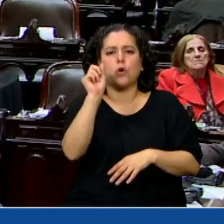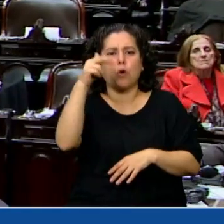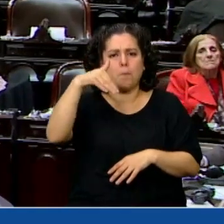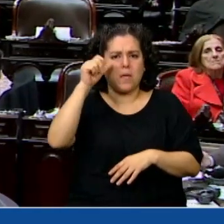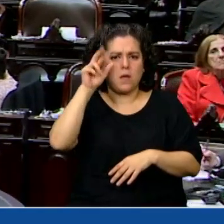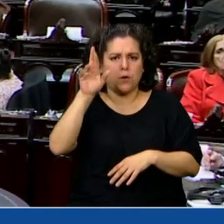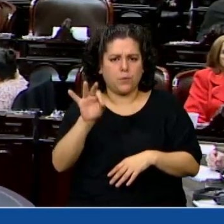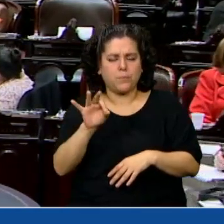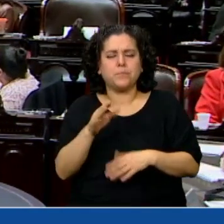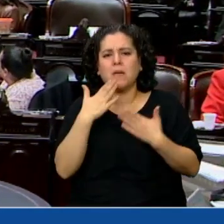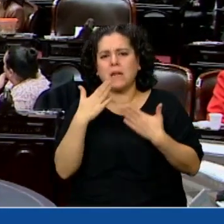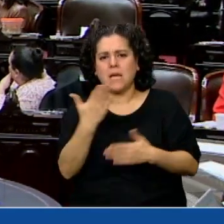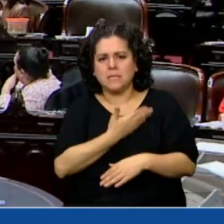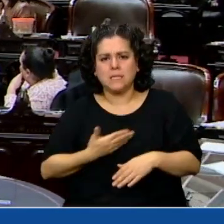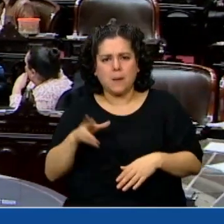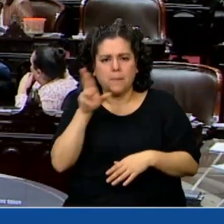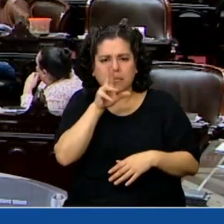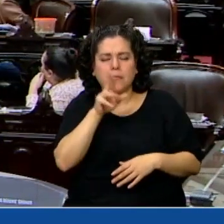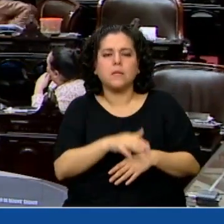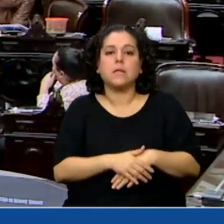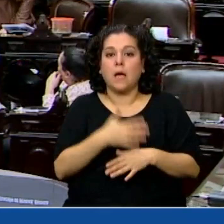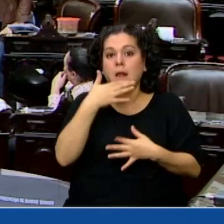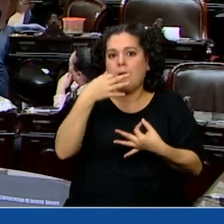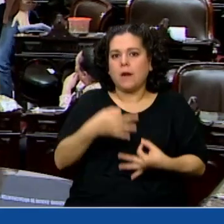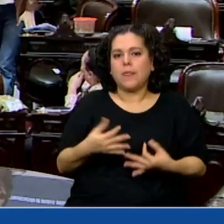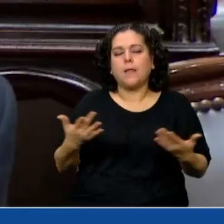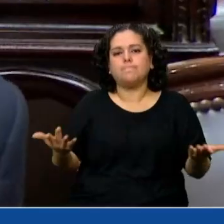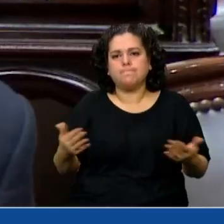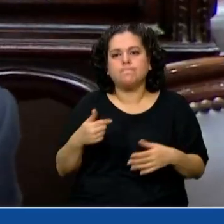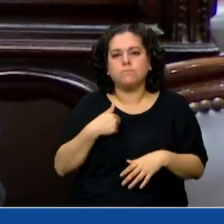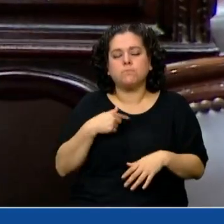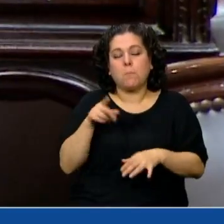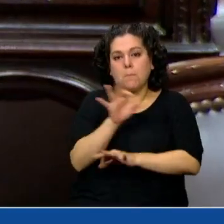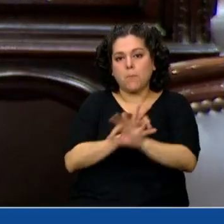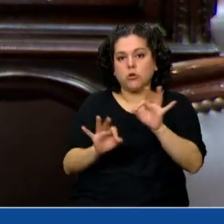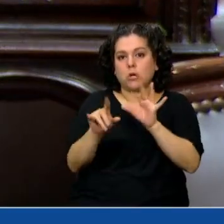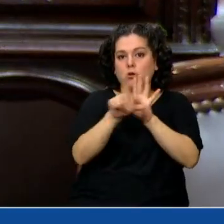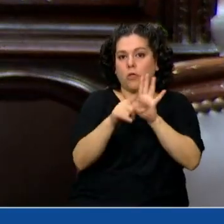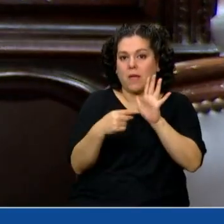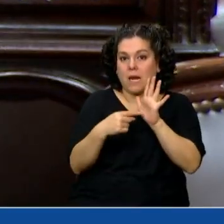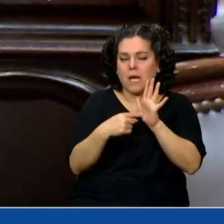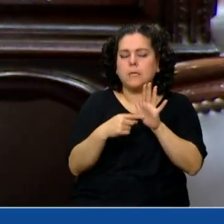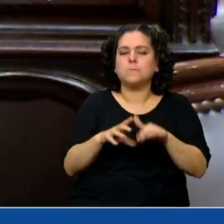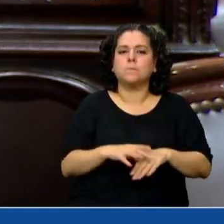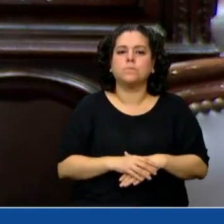Gracias, Presidenta. La verdad que con este proyecto de ley